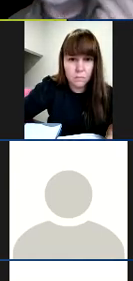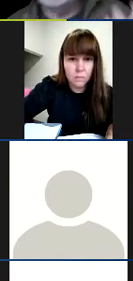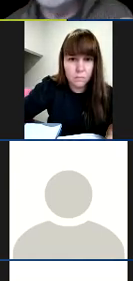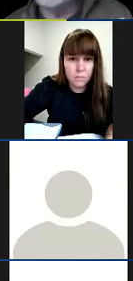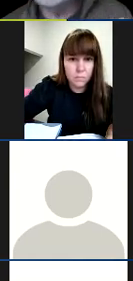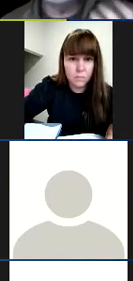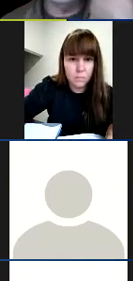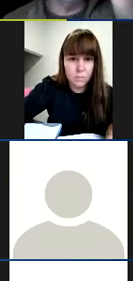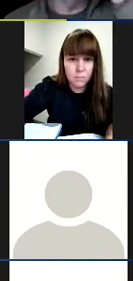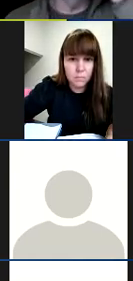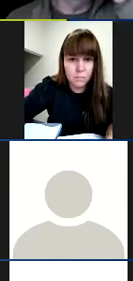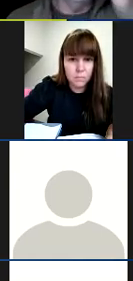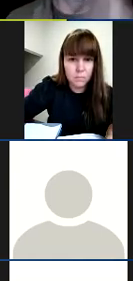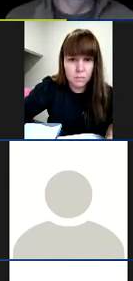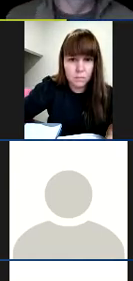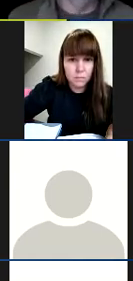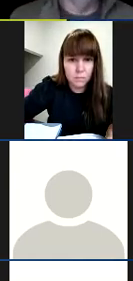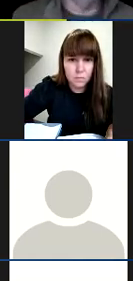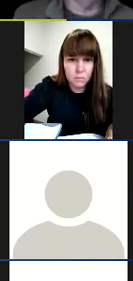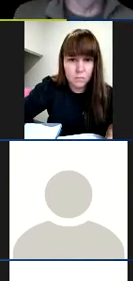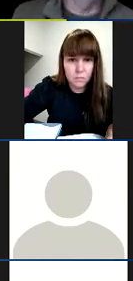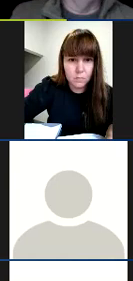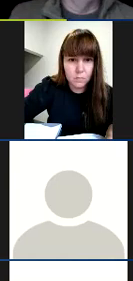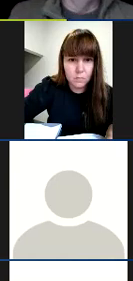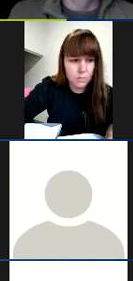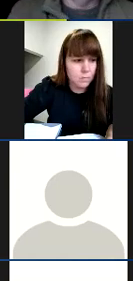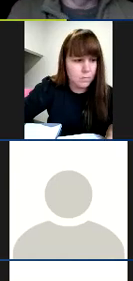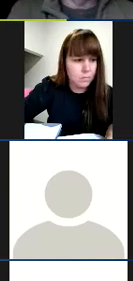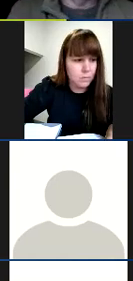el representante frente a terceros? En fin.